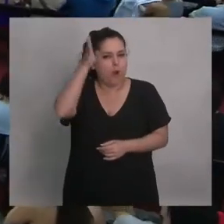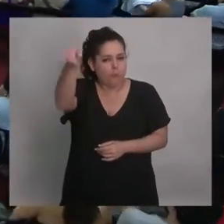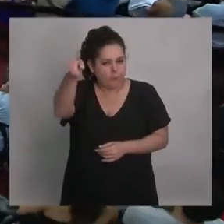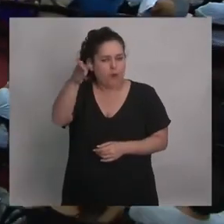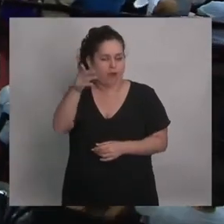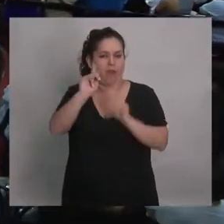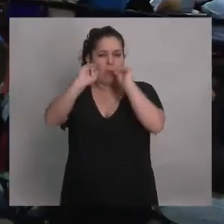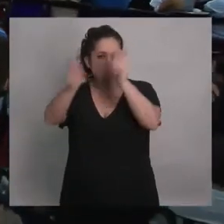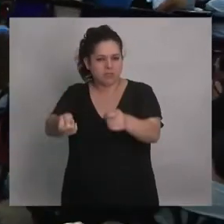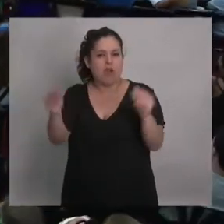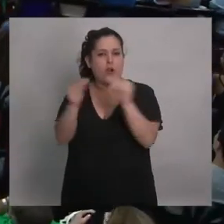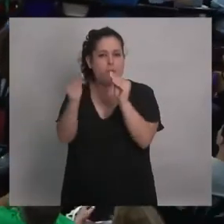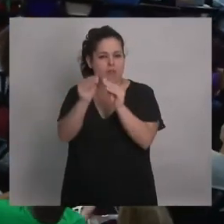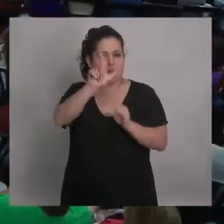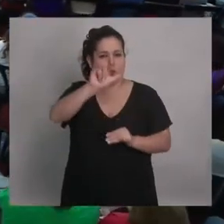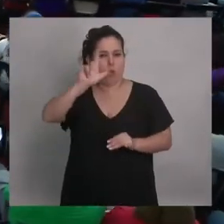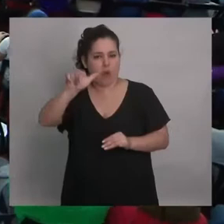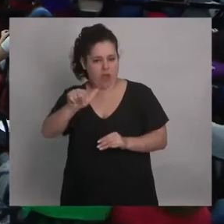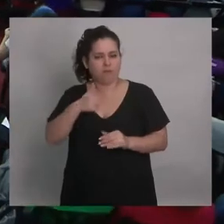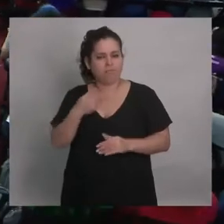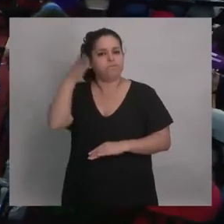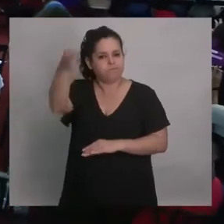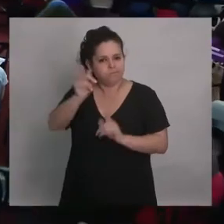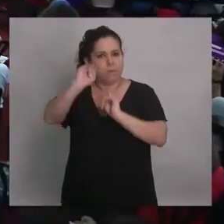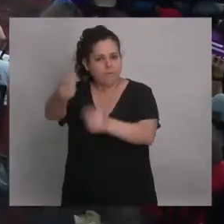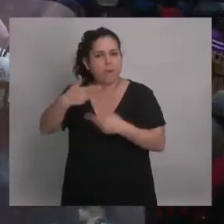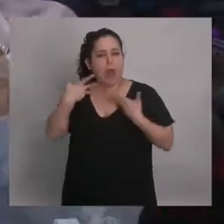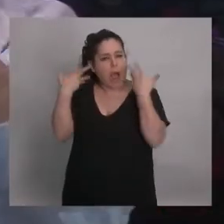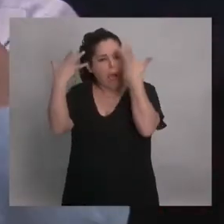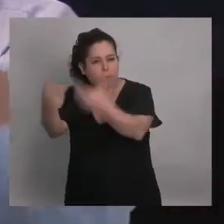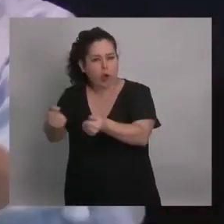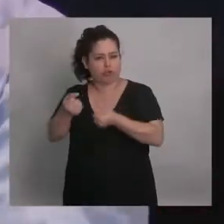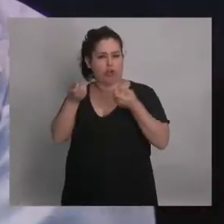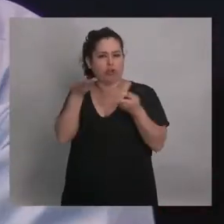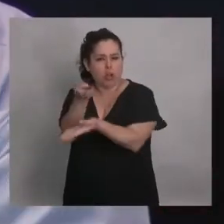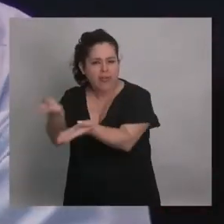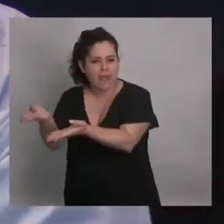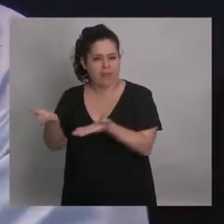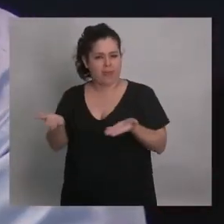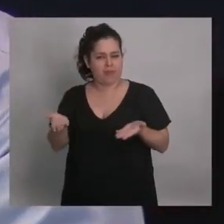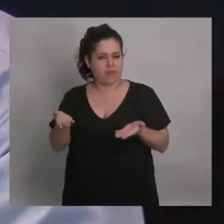presión al compañero lula para darle todo el apoyo y toda la solidaridad